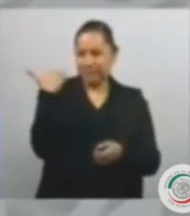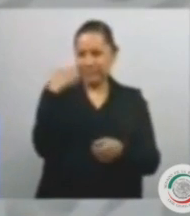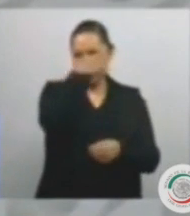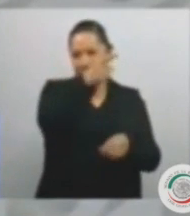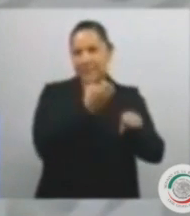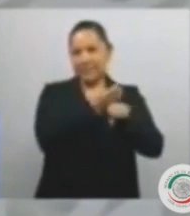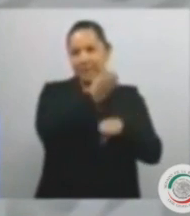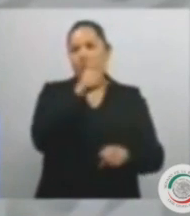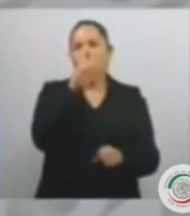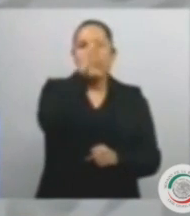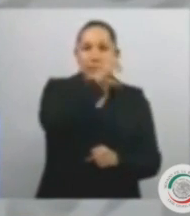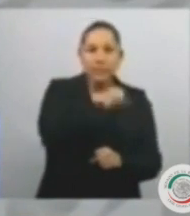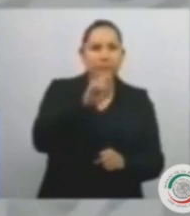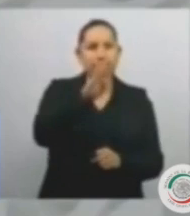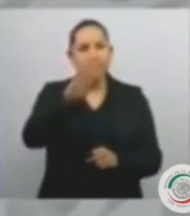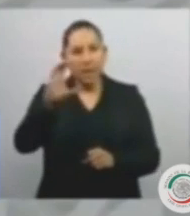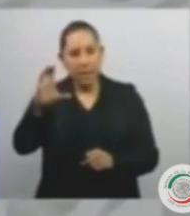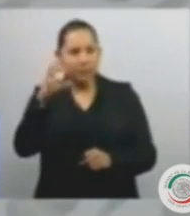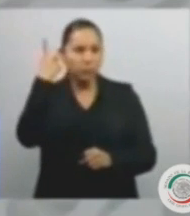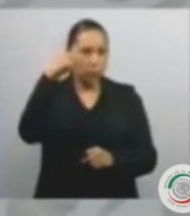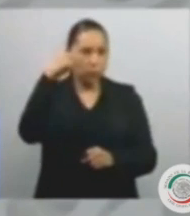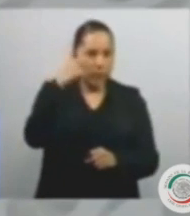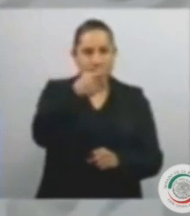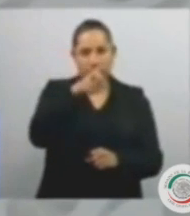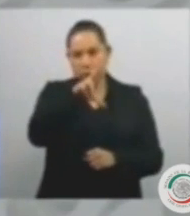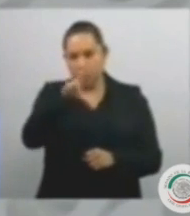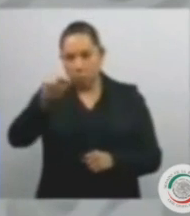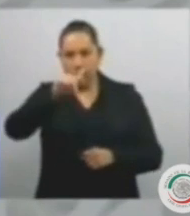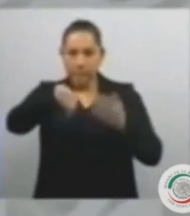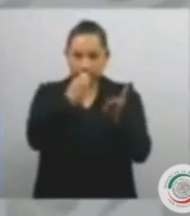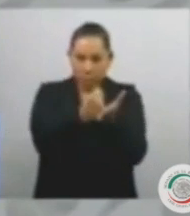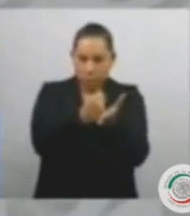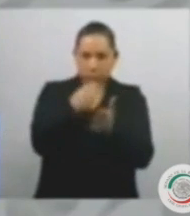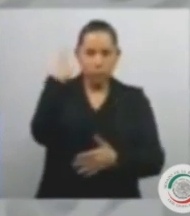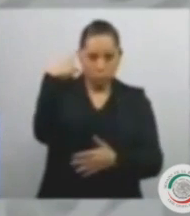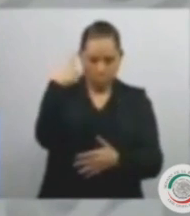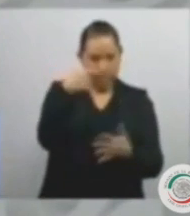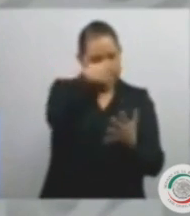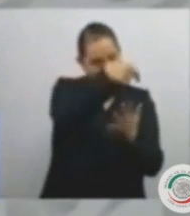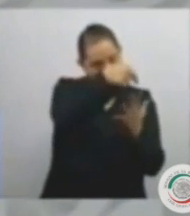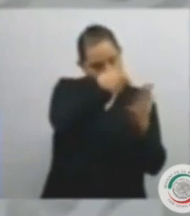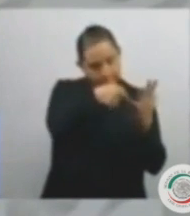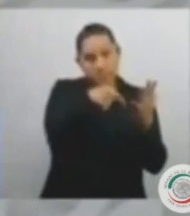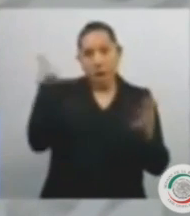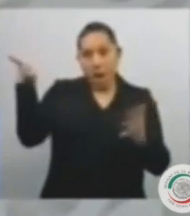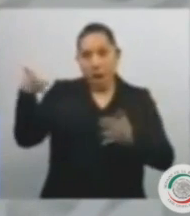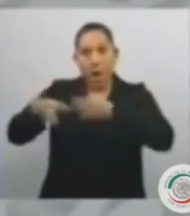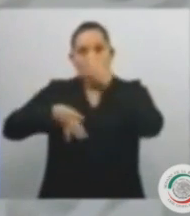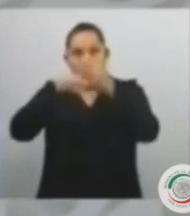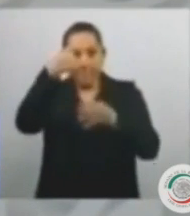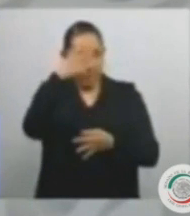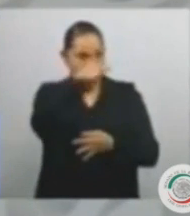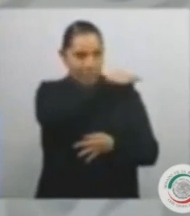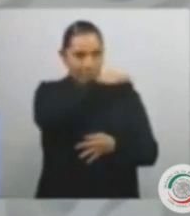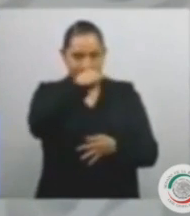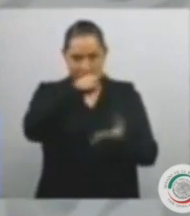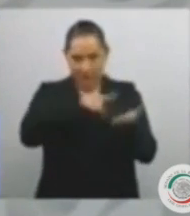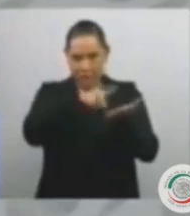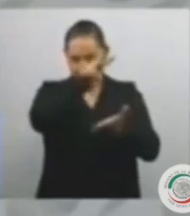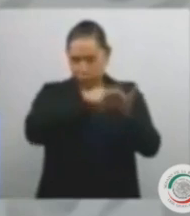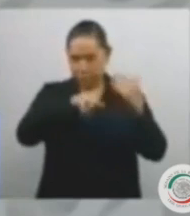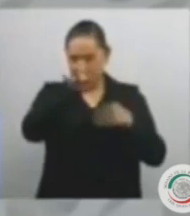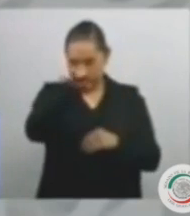Aguascalientes, de Baja California, Durango, Quintana Roo, Tamaulipas y Puebla, para no influir en las elecciones de esos estados en el